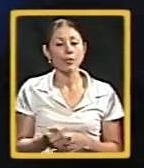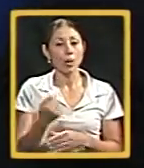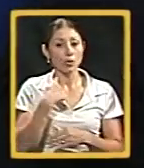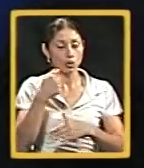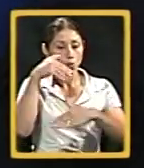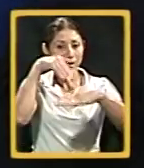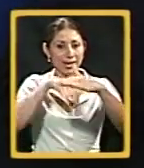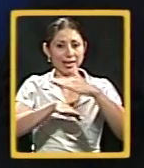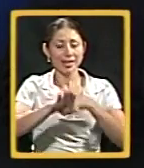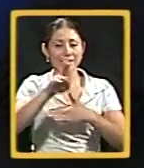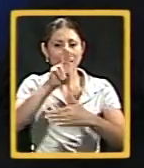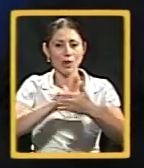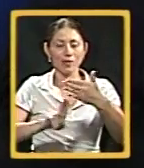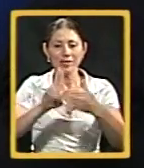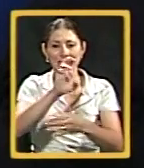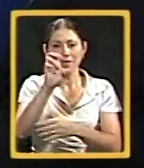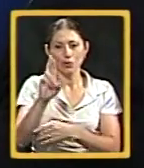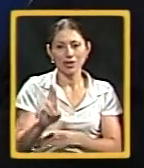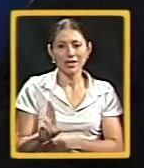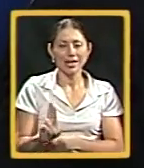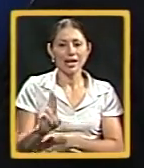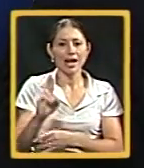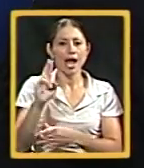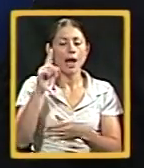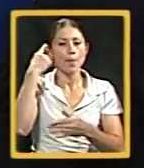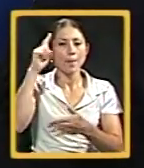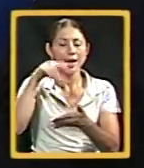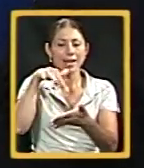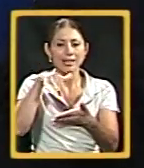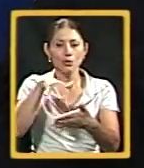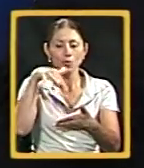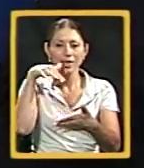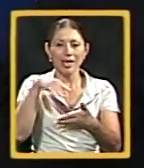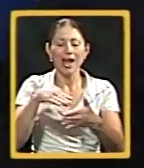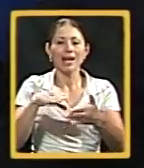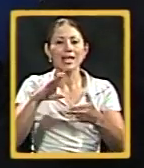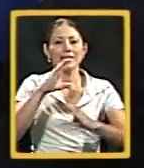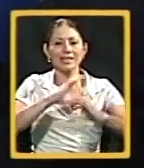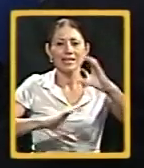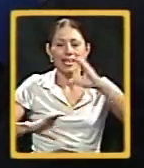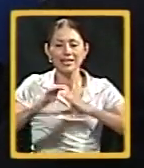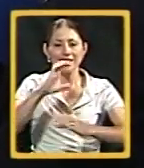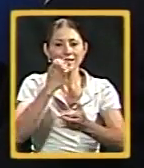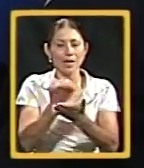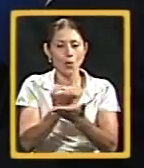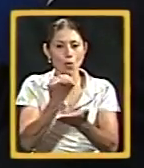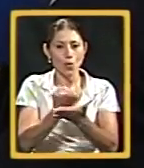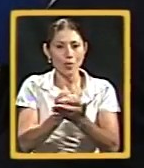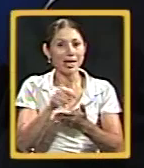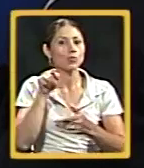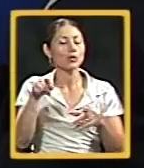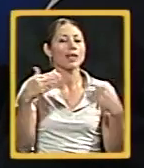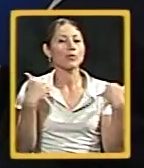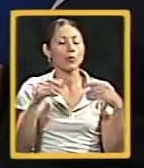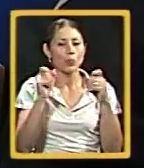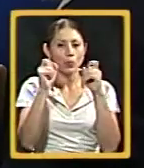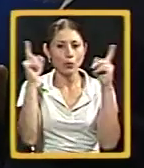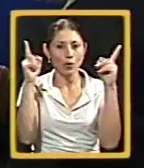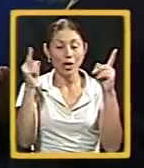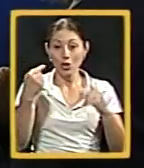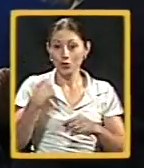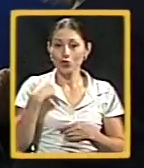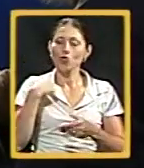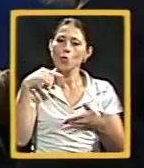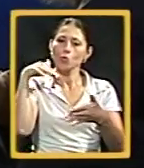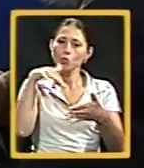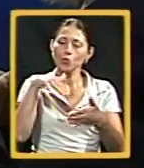la Universidad de Costa Rica para estudiar ciencias económicas. Ahora sí se va a sorprender. Yo estuve 2